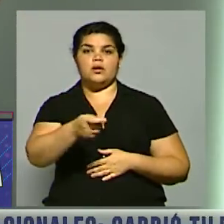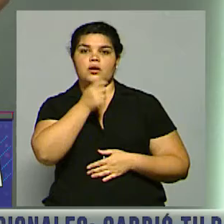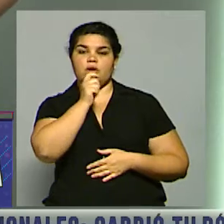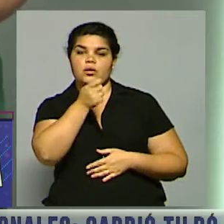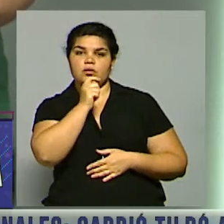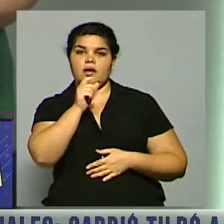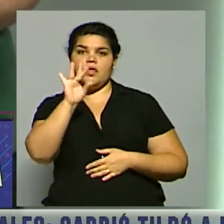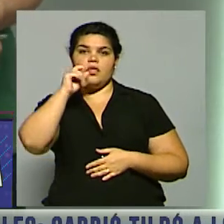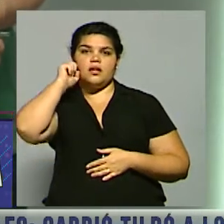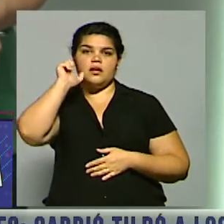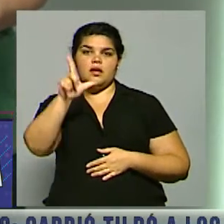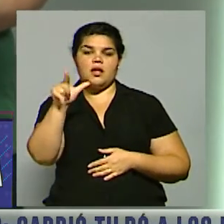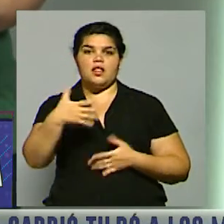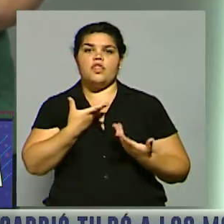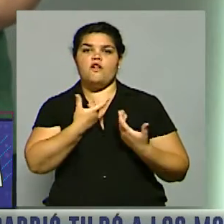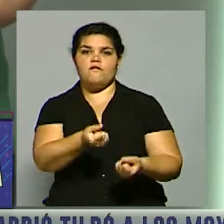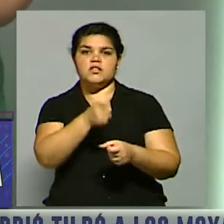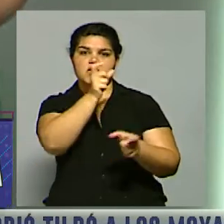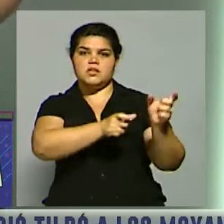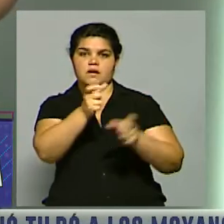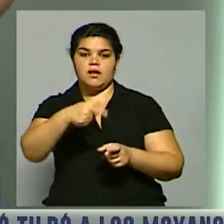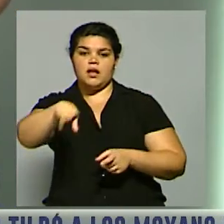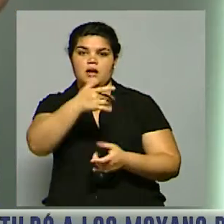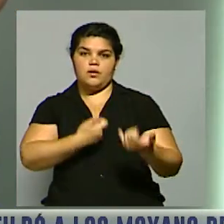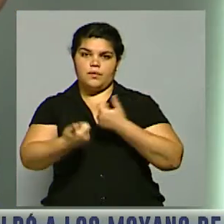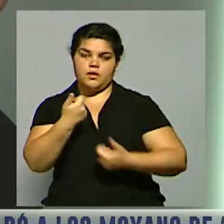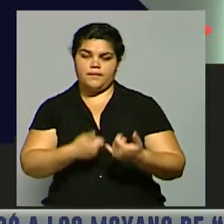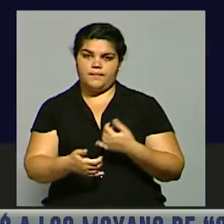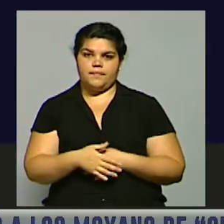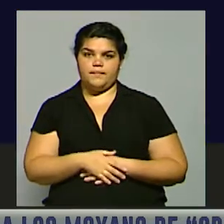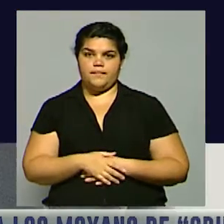Daniel Burriesa, el director de Defensa Civil, que nos comentaba lo siguiente.